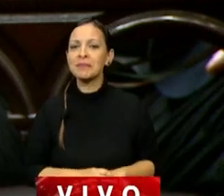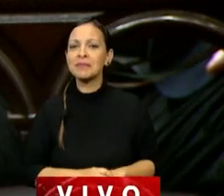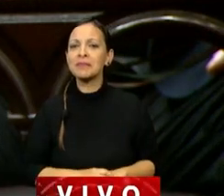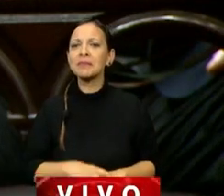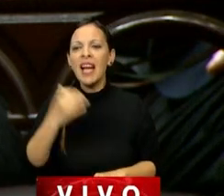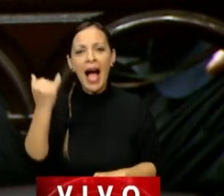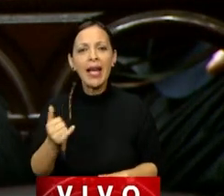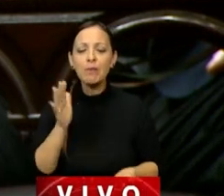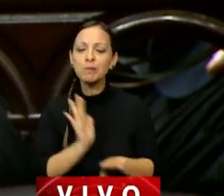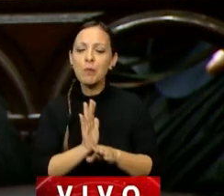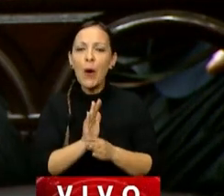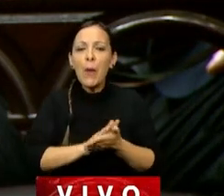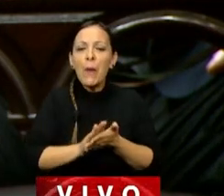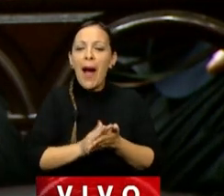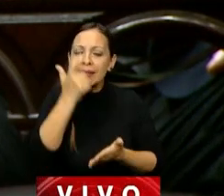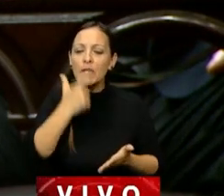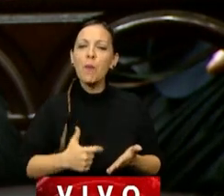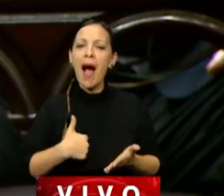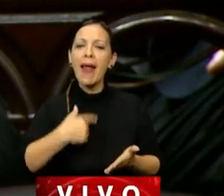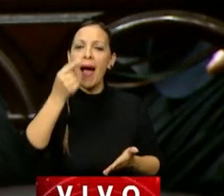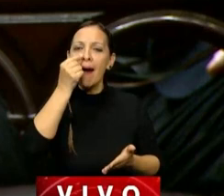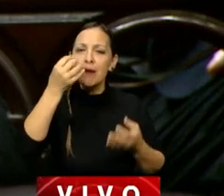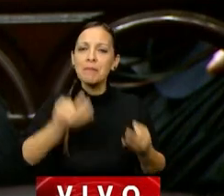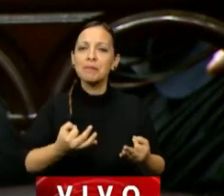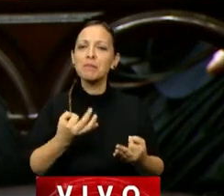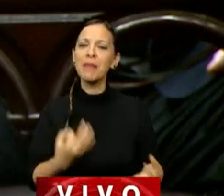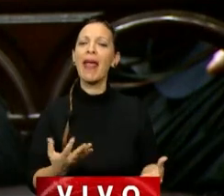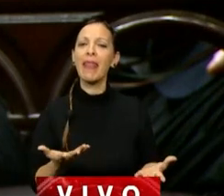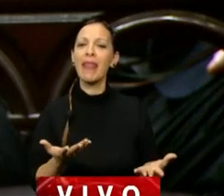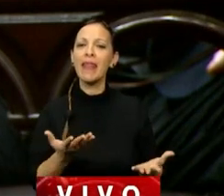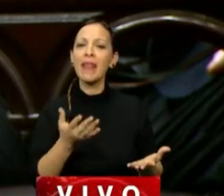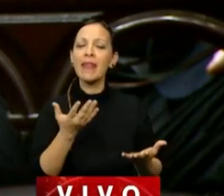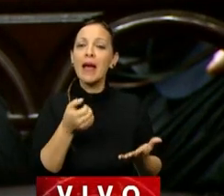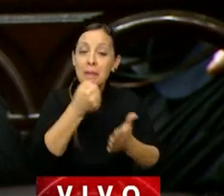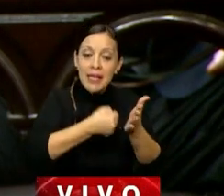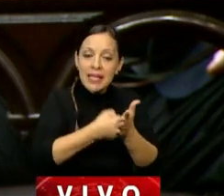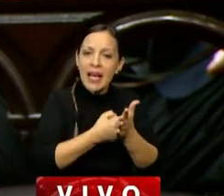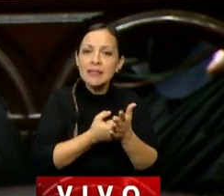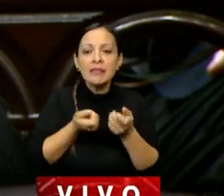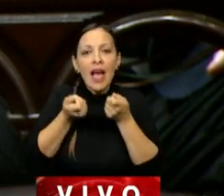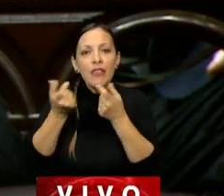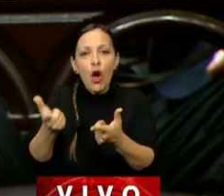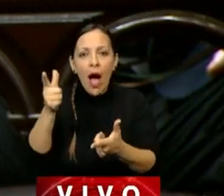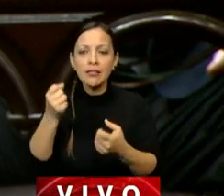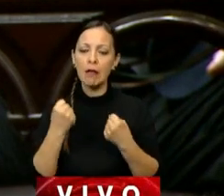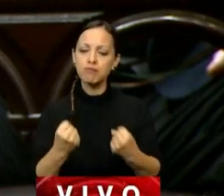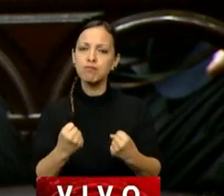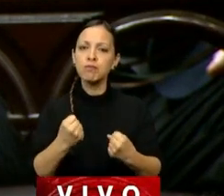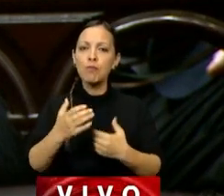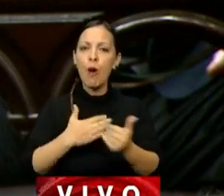tiene buena madera, sino que la militancia forjó esa madera y formó esa